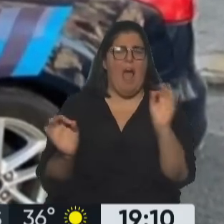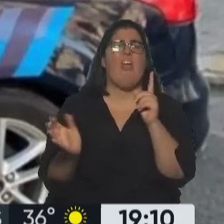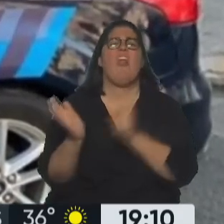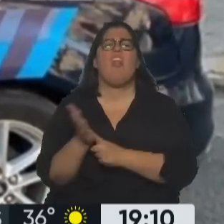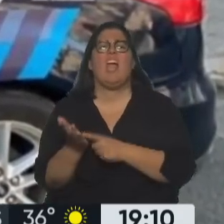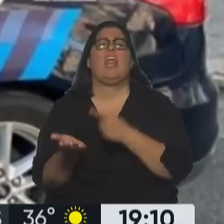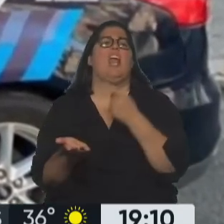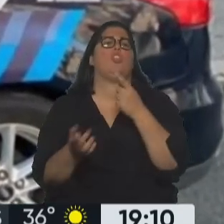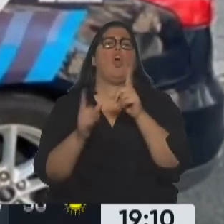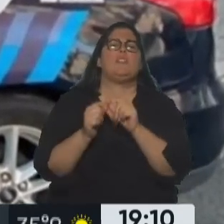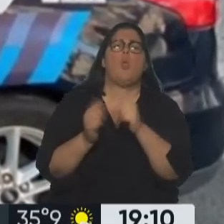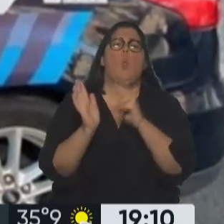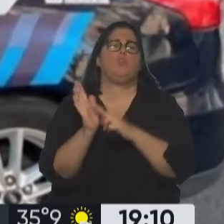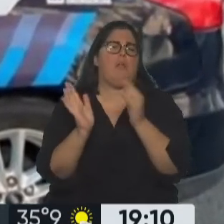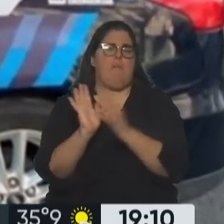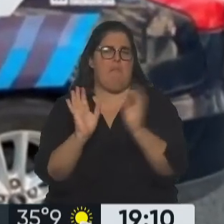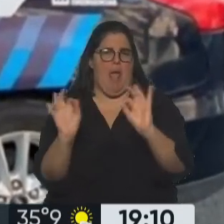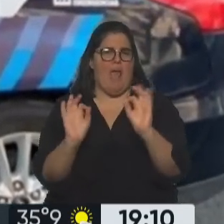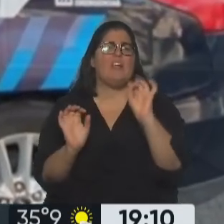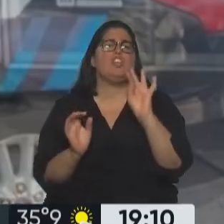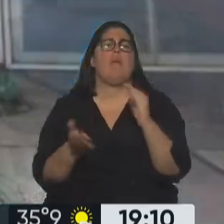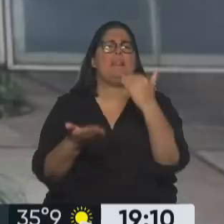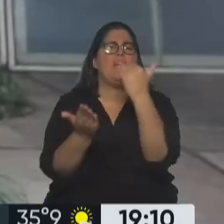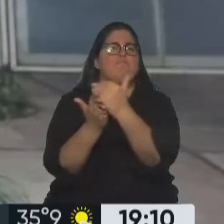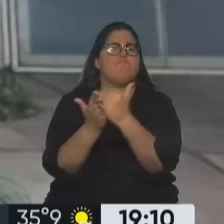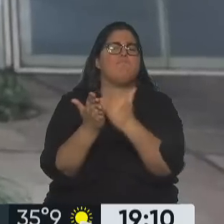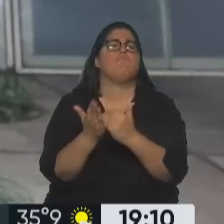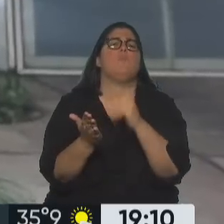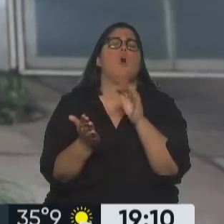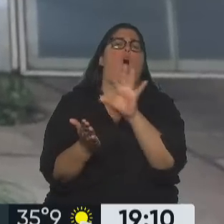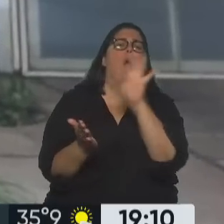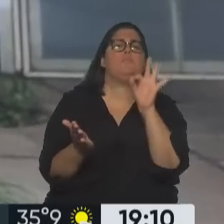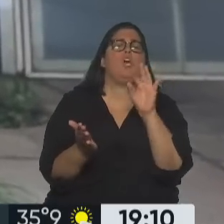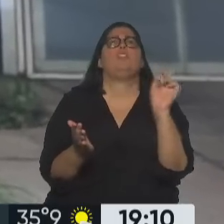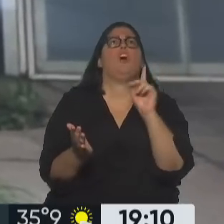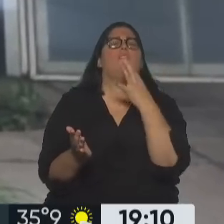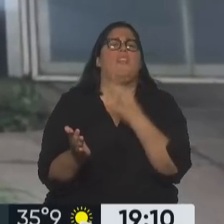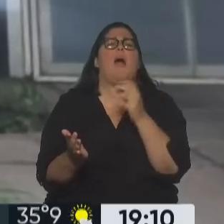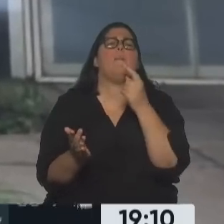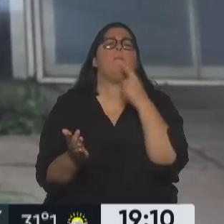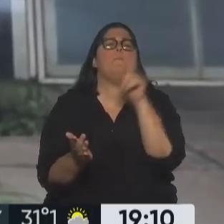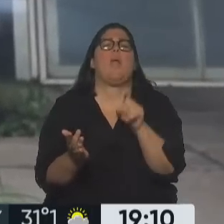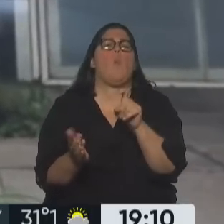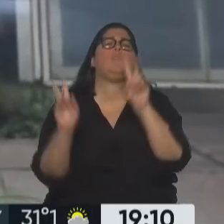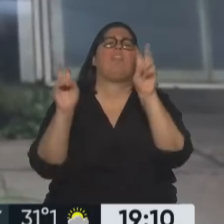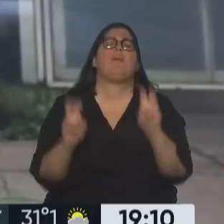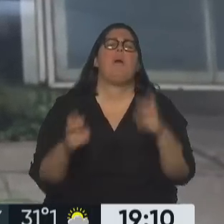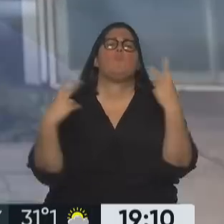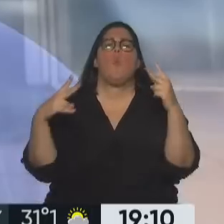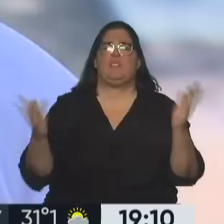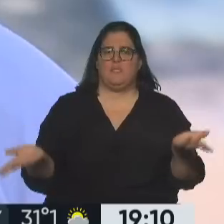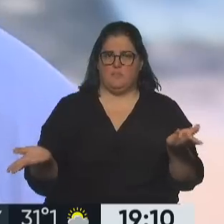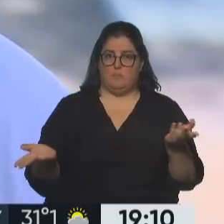o en ninguna ley donde son todas opciones o mejor dicho todas preguntas respecto al turismo con lo cual